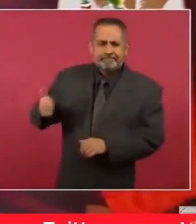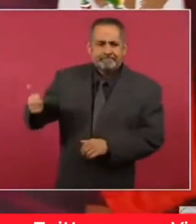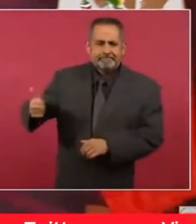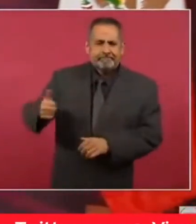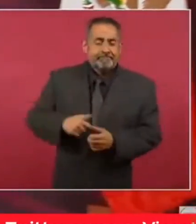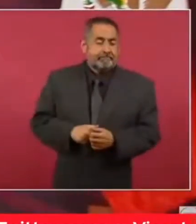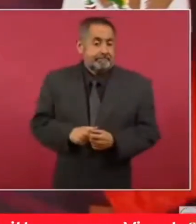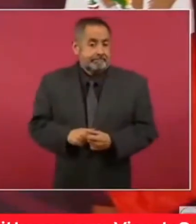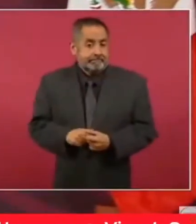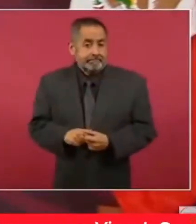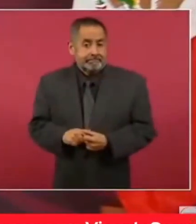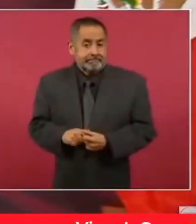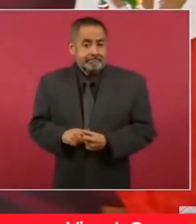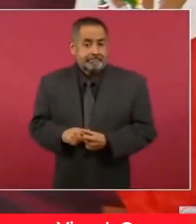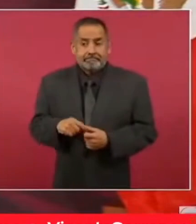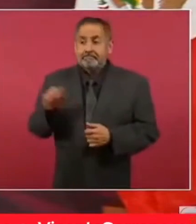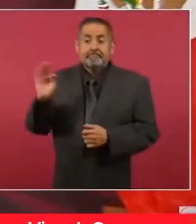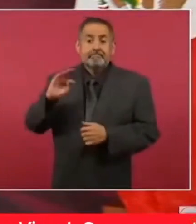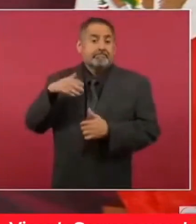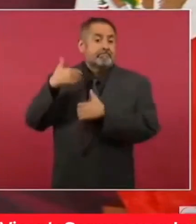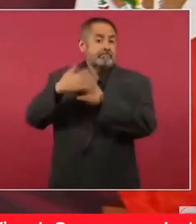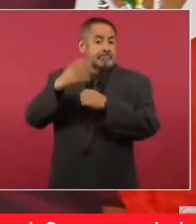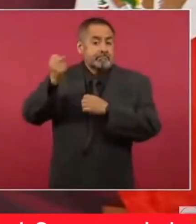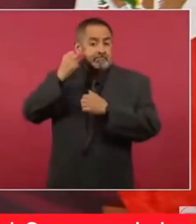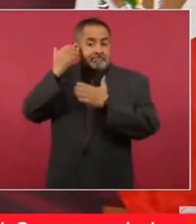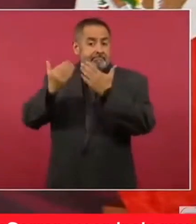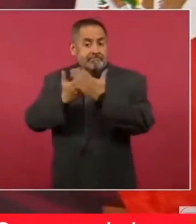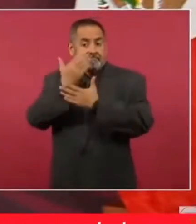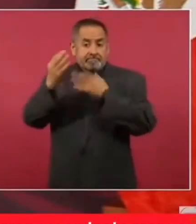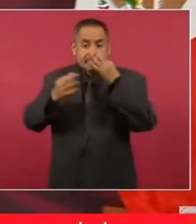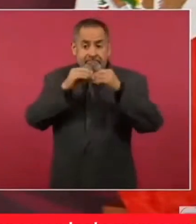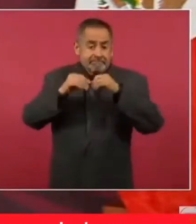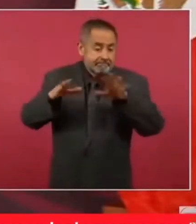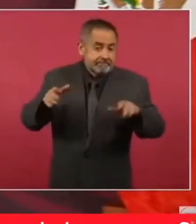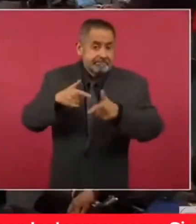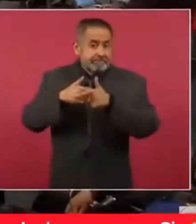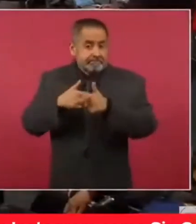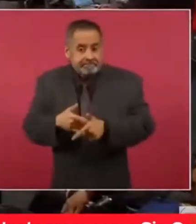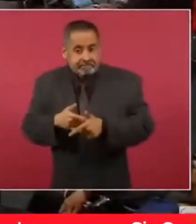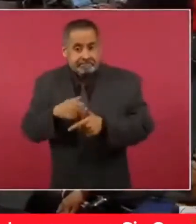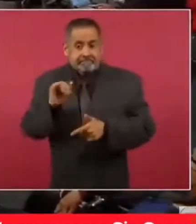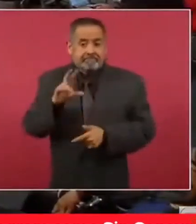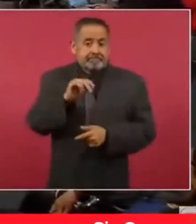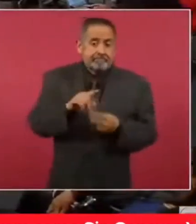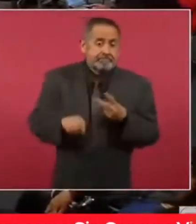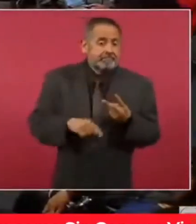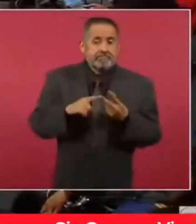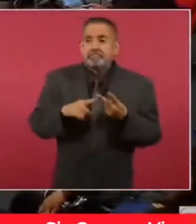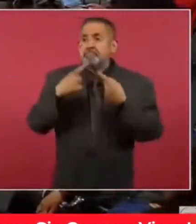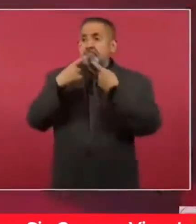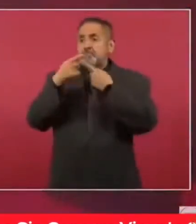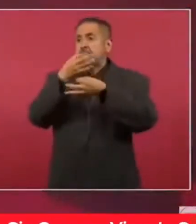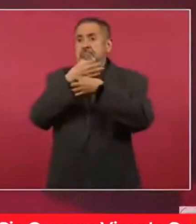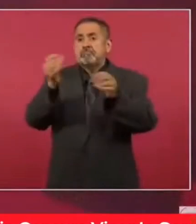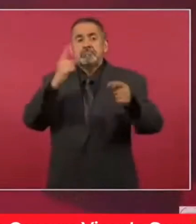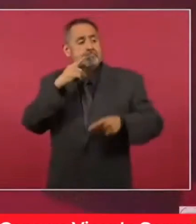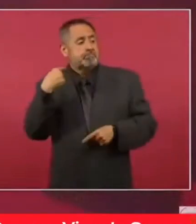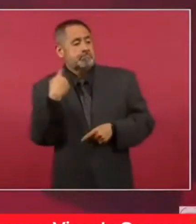quién sabe si vayan a ver mañaneras quién sabe si se vayan a hacer denuncias así